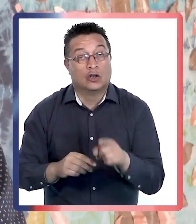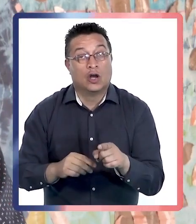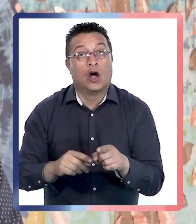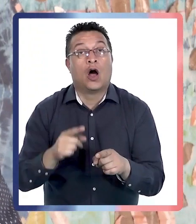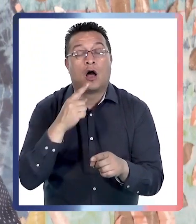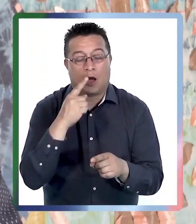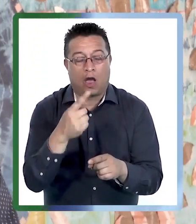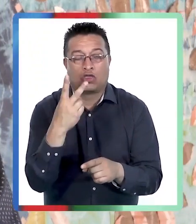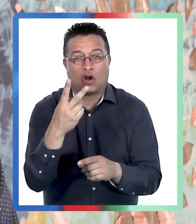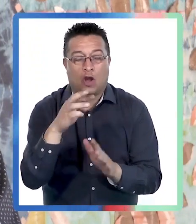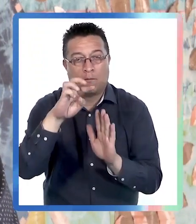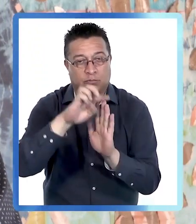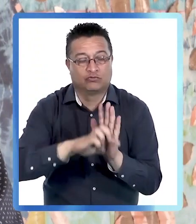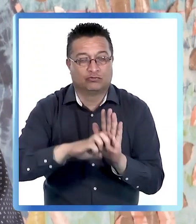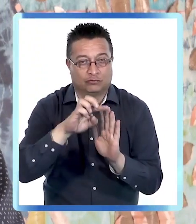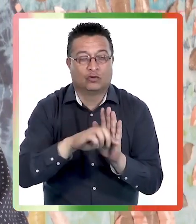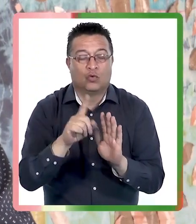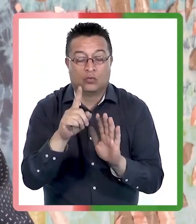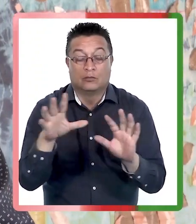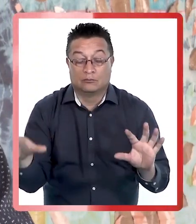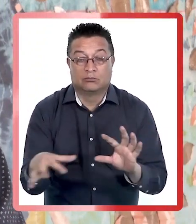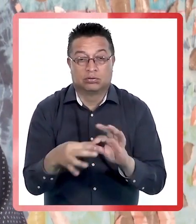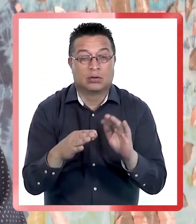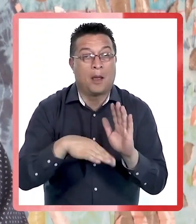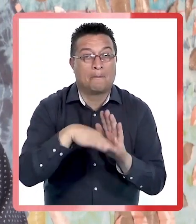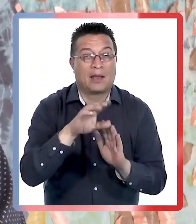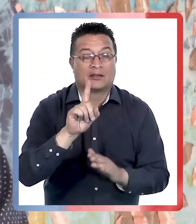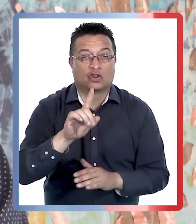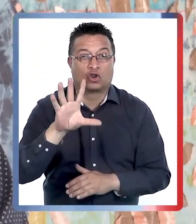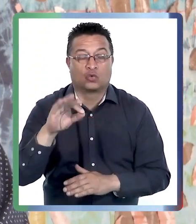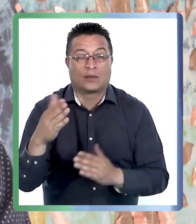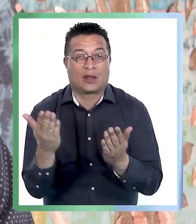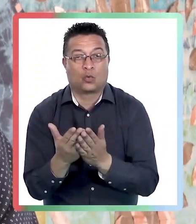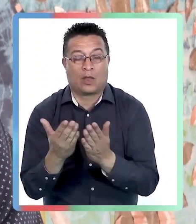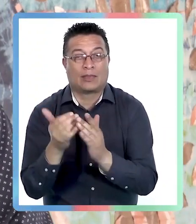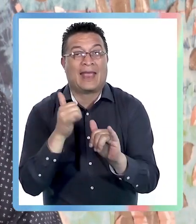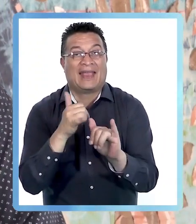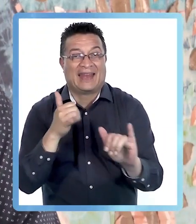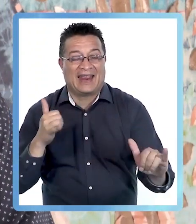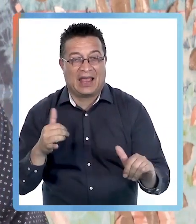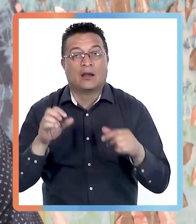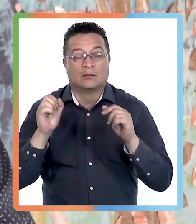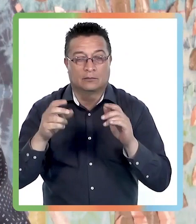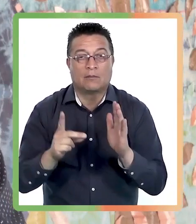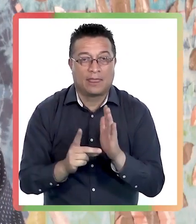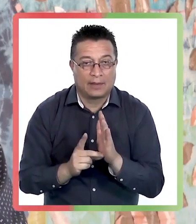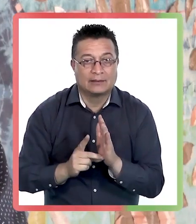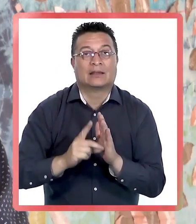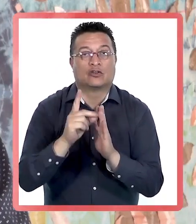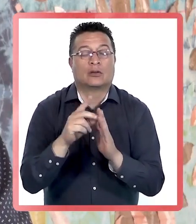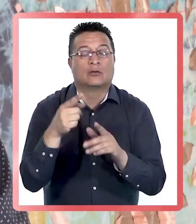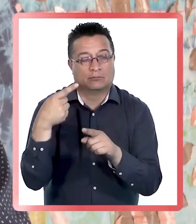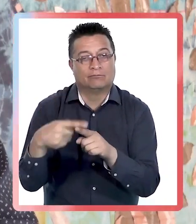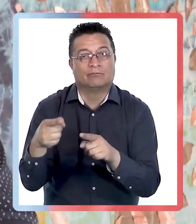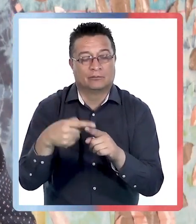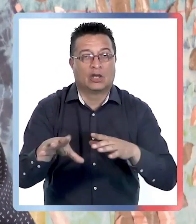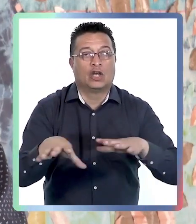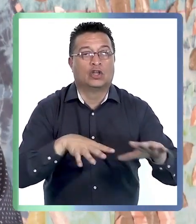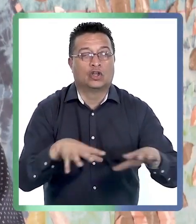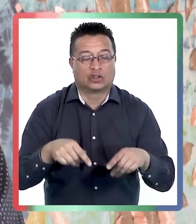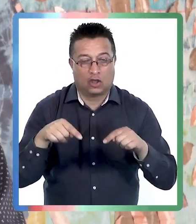que planteamos dos proyectos uno vinculando a más de 150 alumnos de ingeniería que desarrollaron